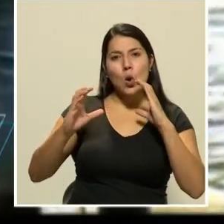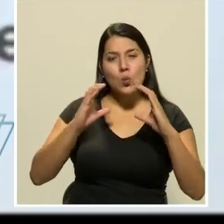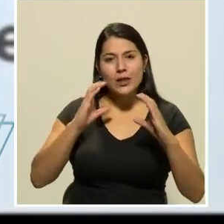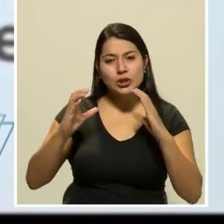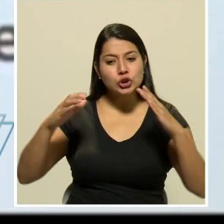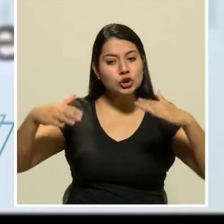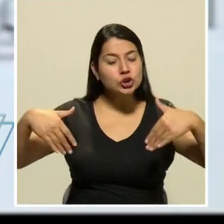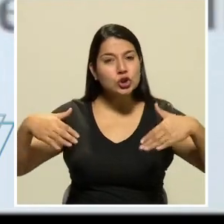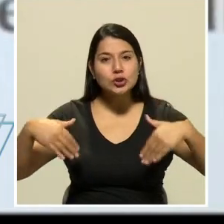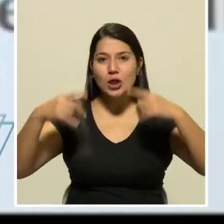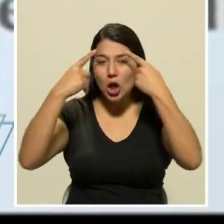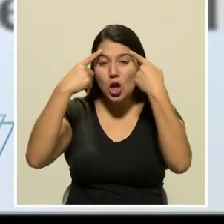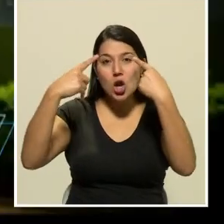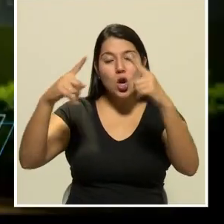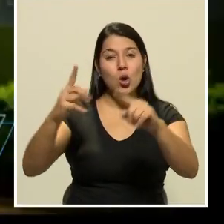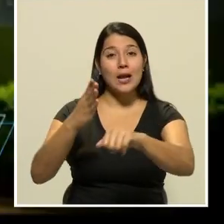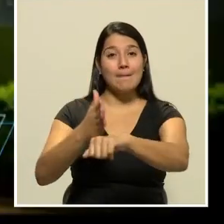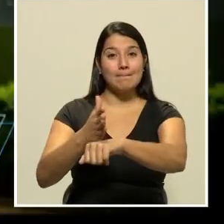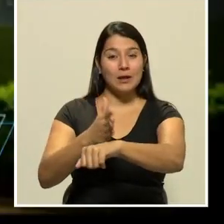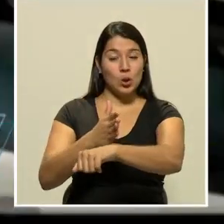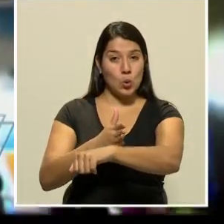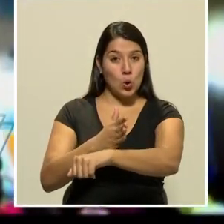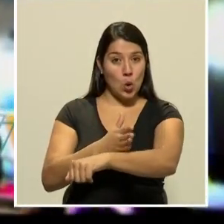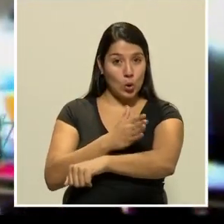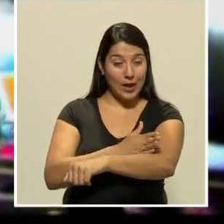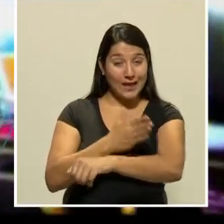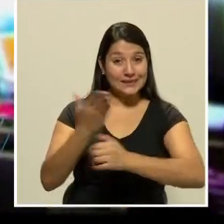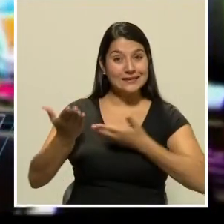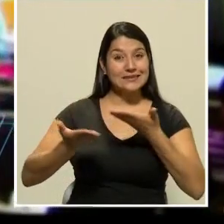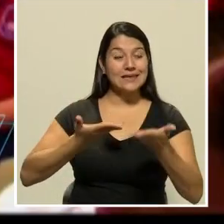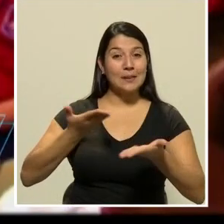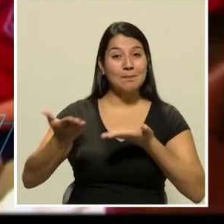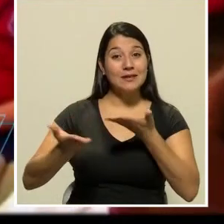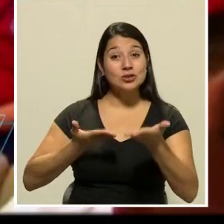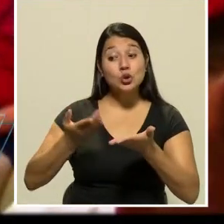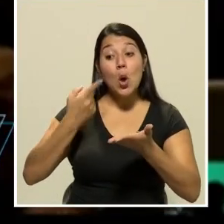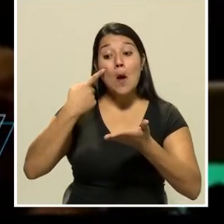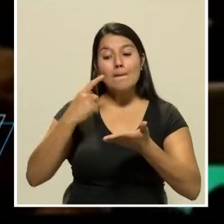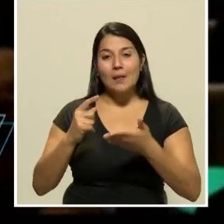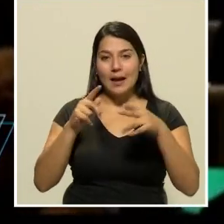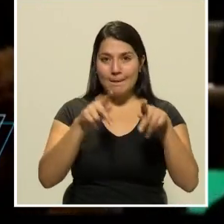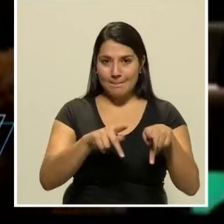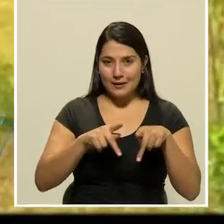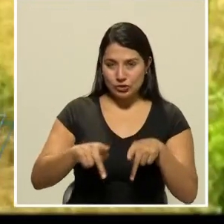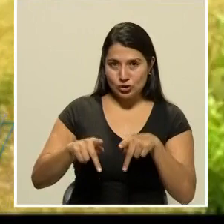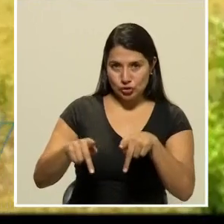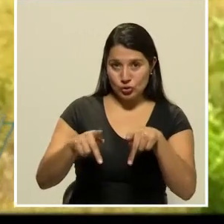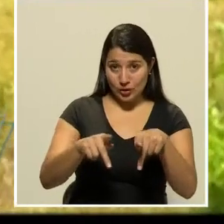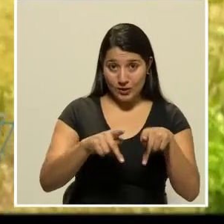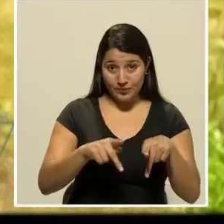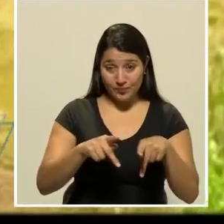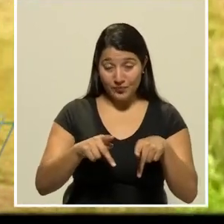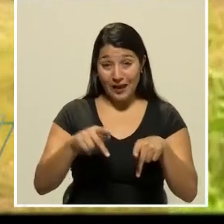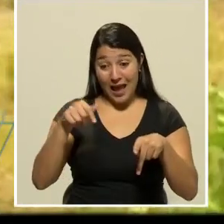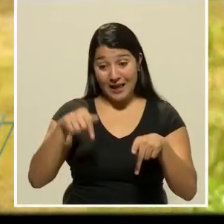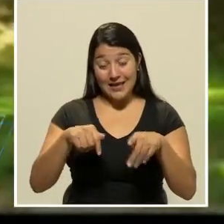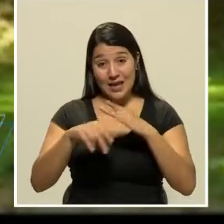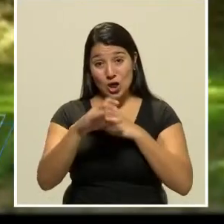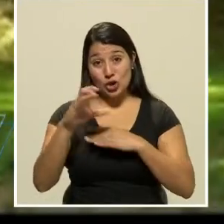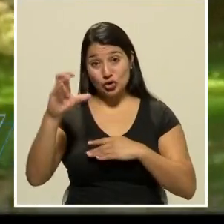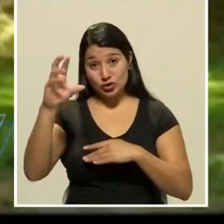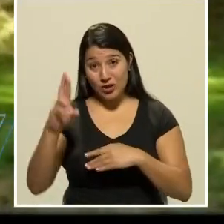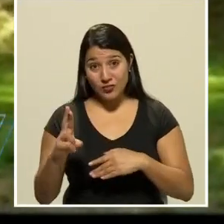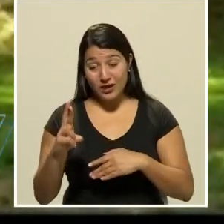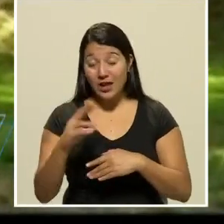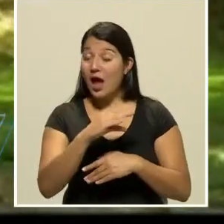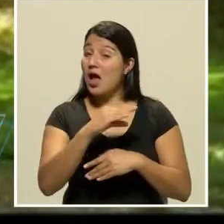todavía mejorar el servicio para el ciudadano y ciertamente ha dejado por fuera